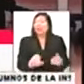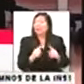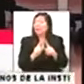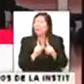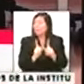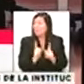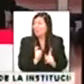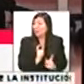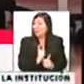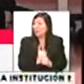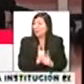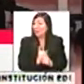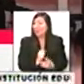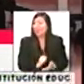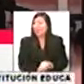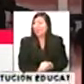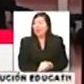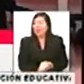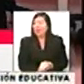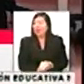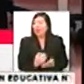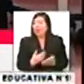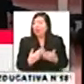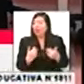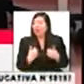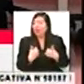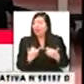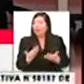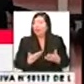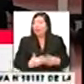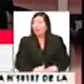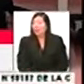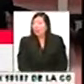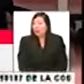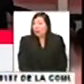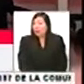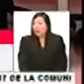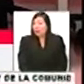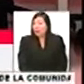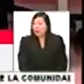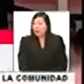interrogatorio, el accionar que se ha tenido en este caso.